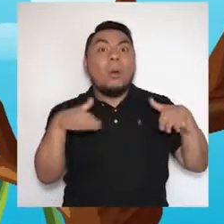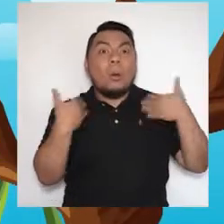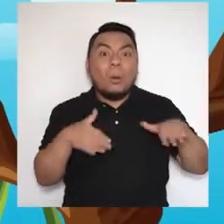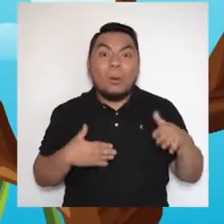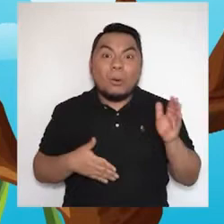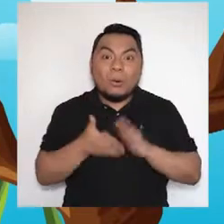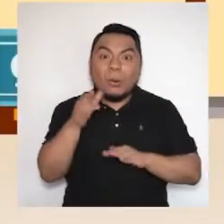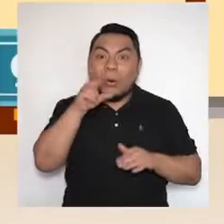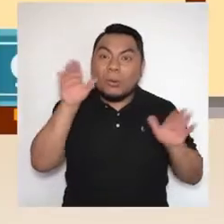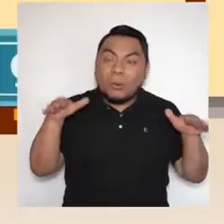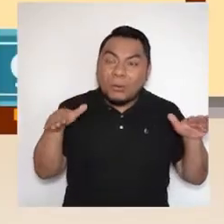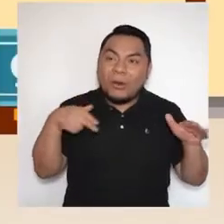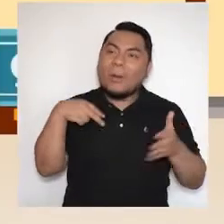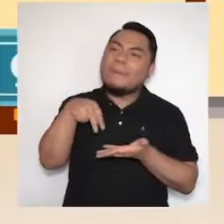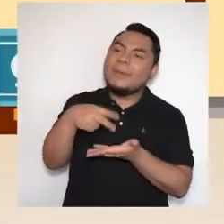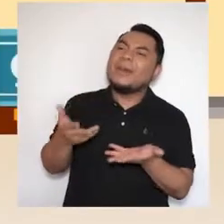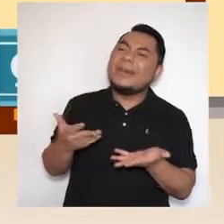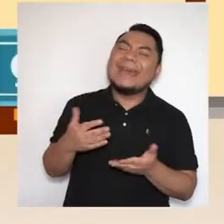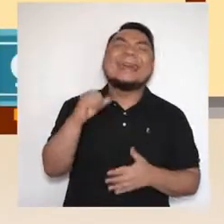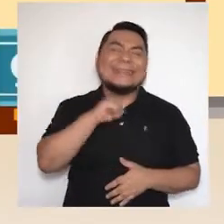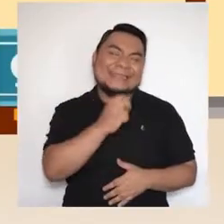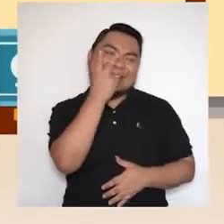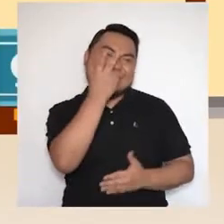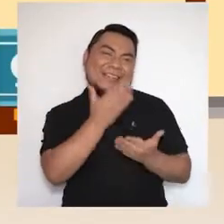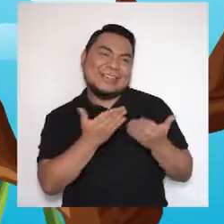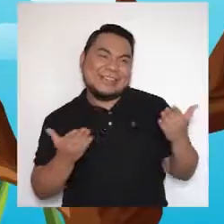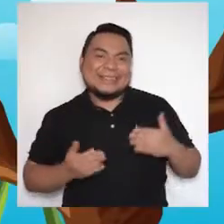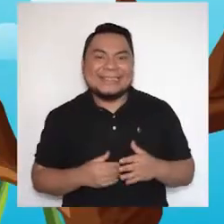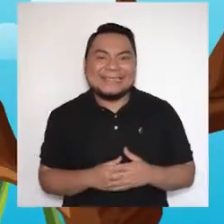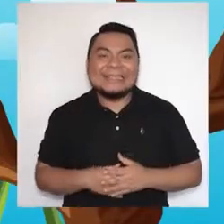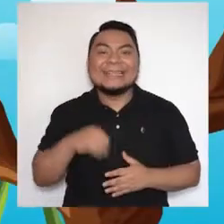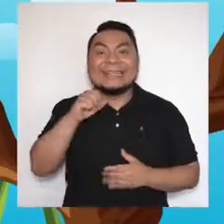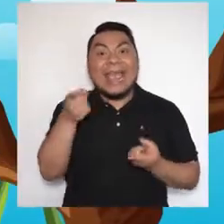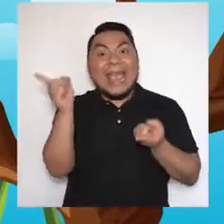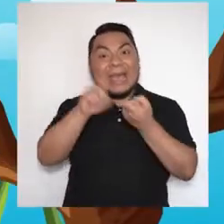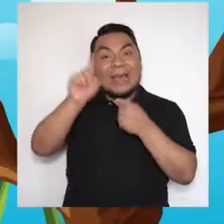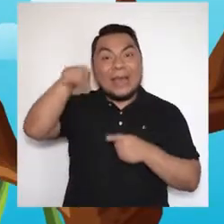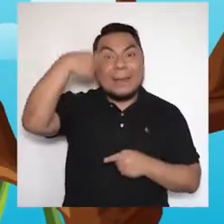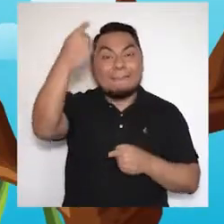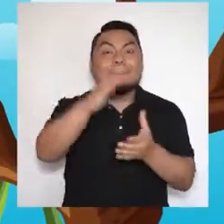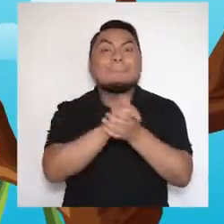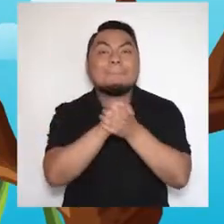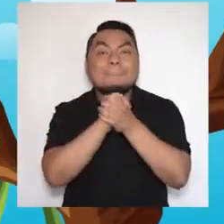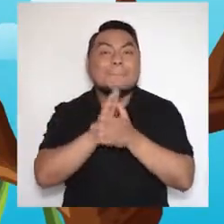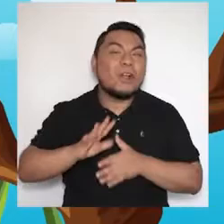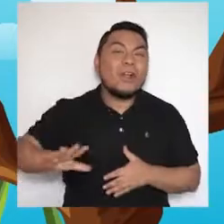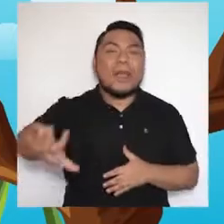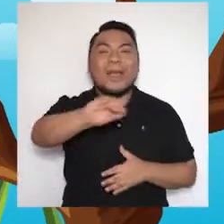o bailando? ¡Las dos cosas! ¡Hasta la próxima, amigos y amigas